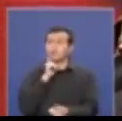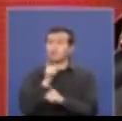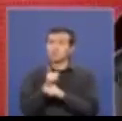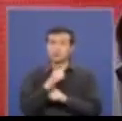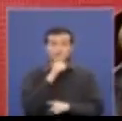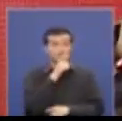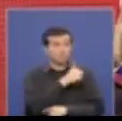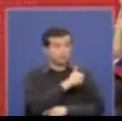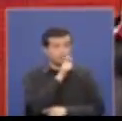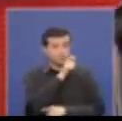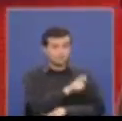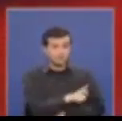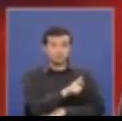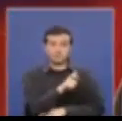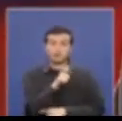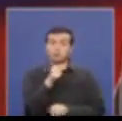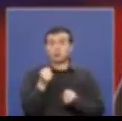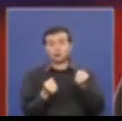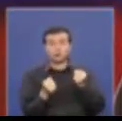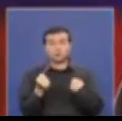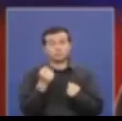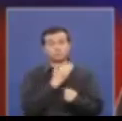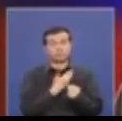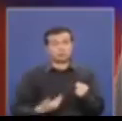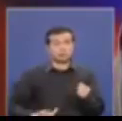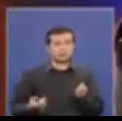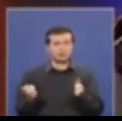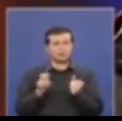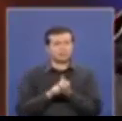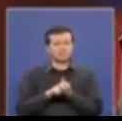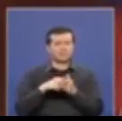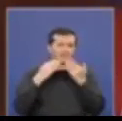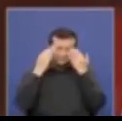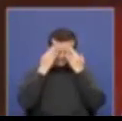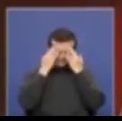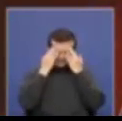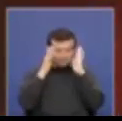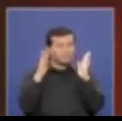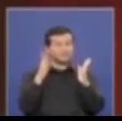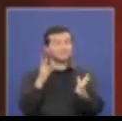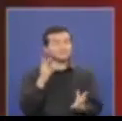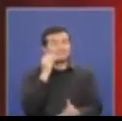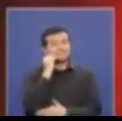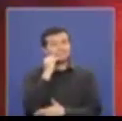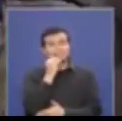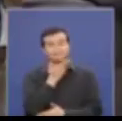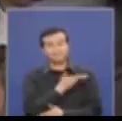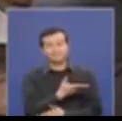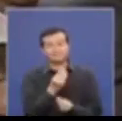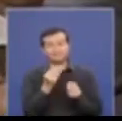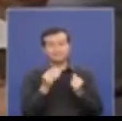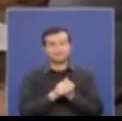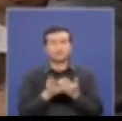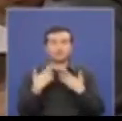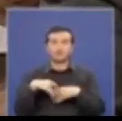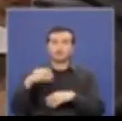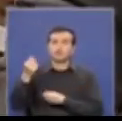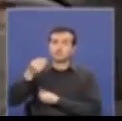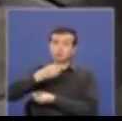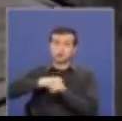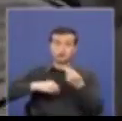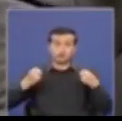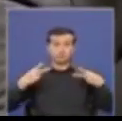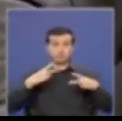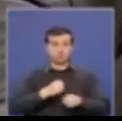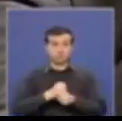volar el helicóptero y el mismo presidente de la República que va a volar el helicóptero. ¿A quién se le puede ocurrir una tontería así? Presidente, hemos recuperado polos seguros,